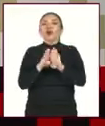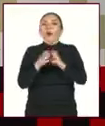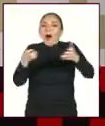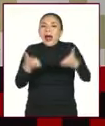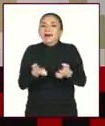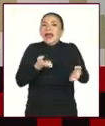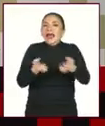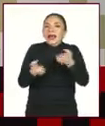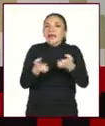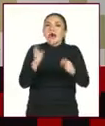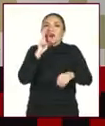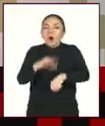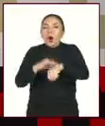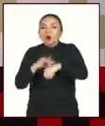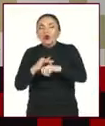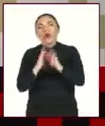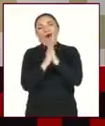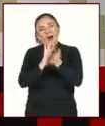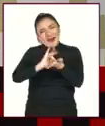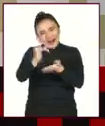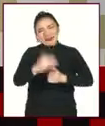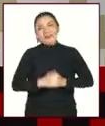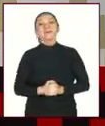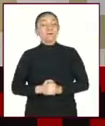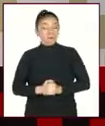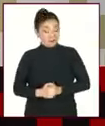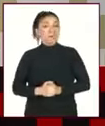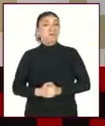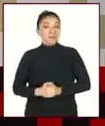manera vivencial. Gracias. Pues mira, qué buen